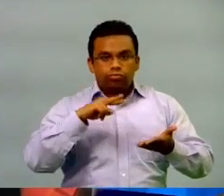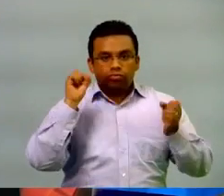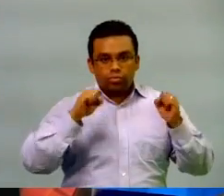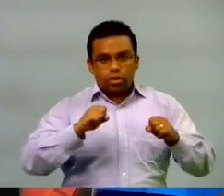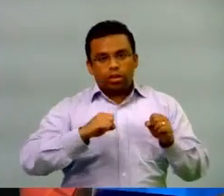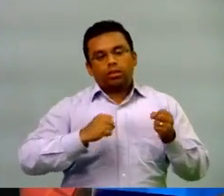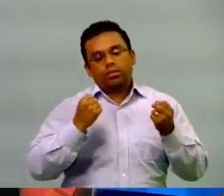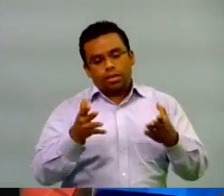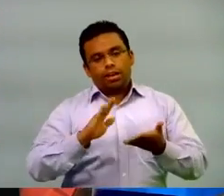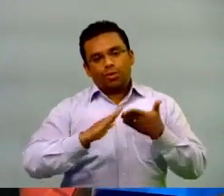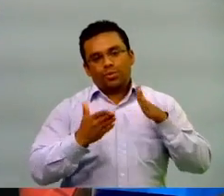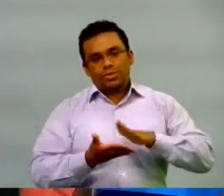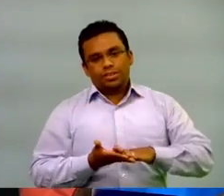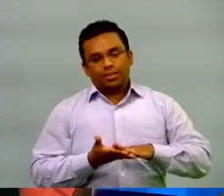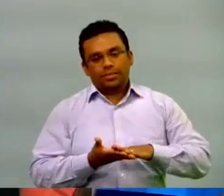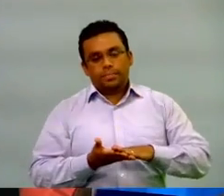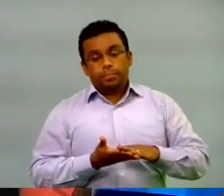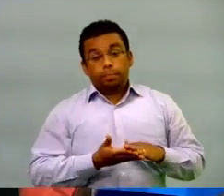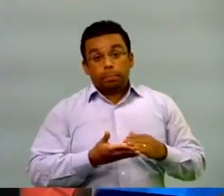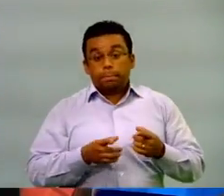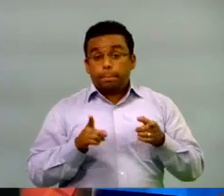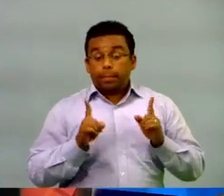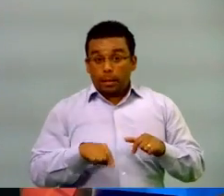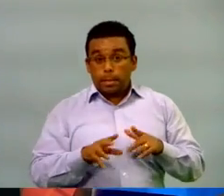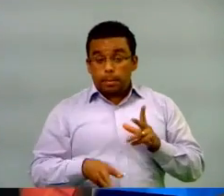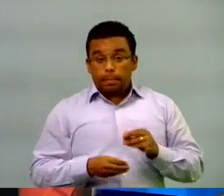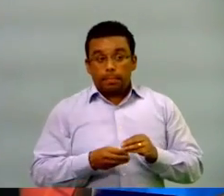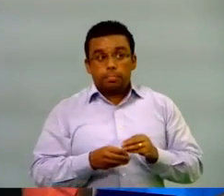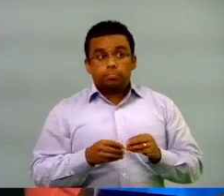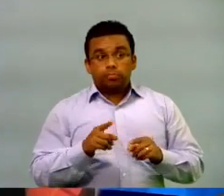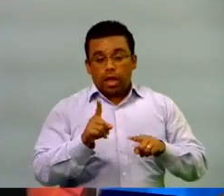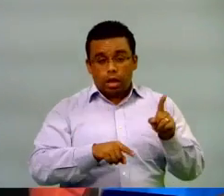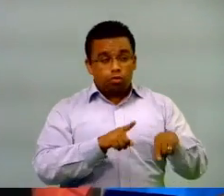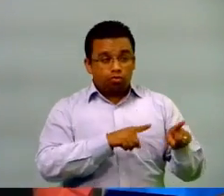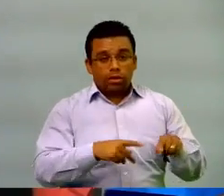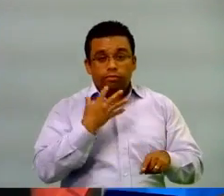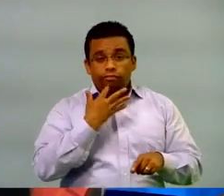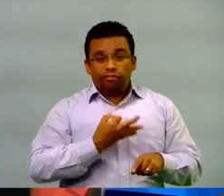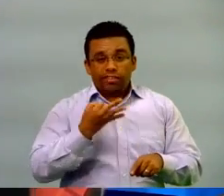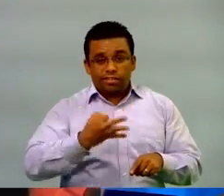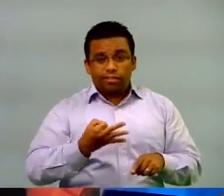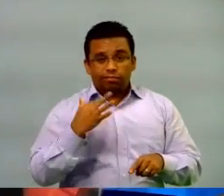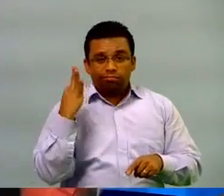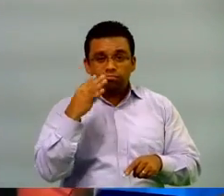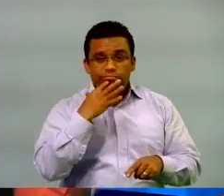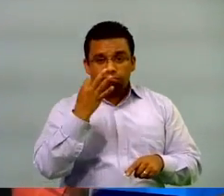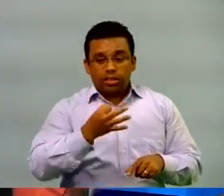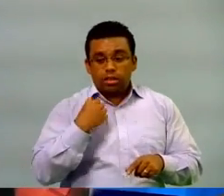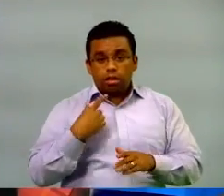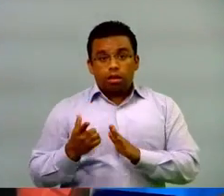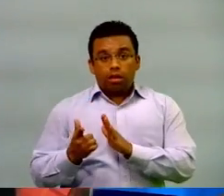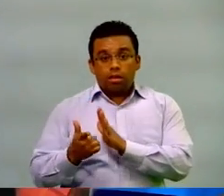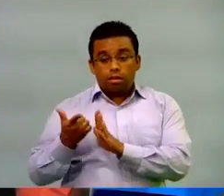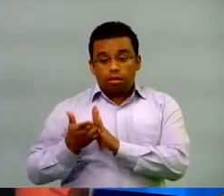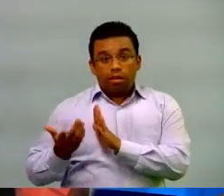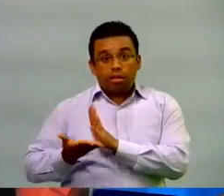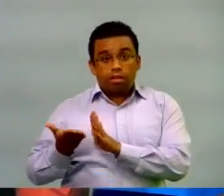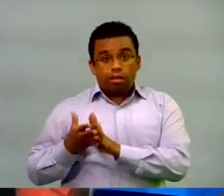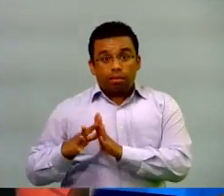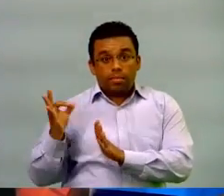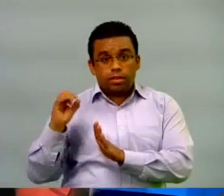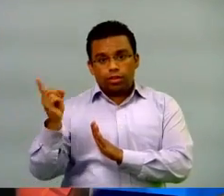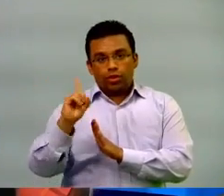comunidad. Te añado un par de experiencias que me encantan, no solo extraídas del libro, sino del diario